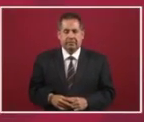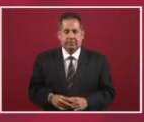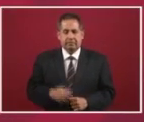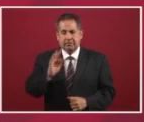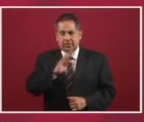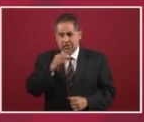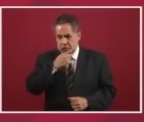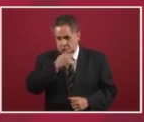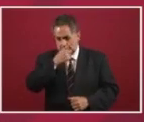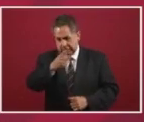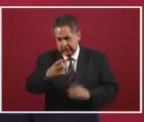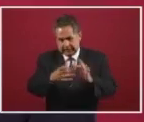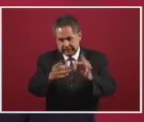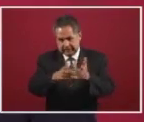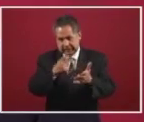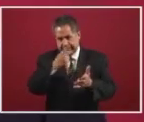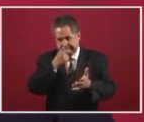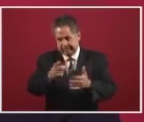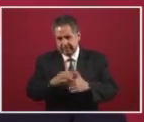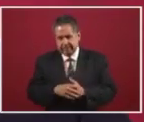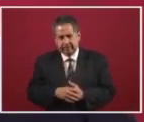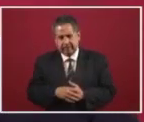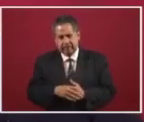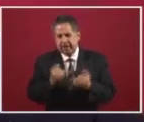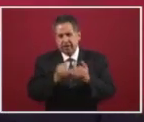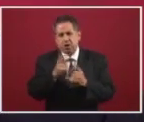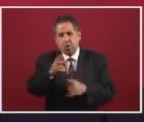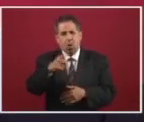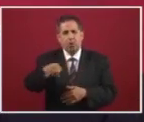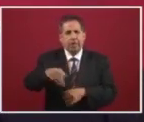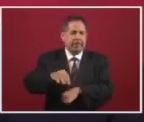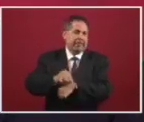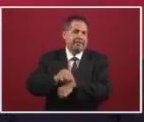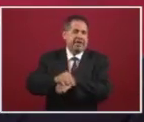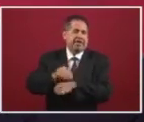Siempre les digo, así como ustedes defienden